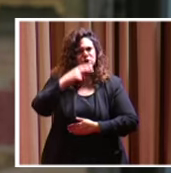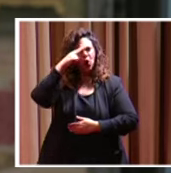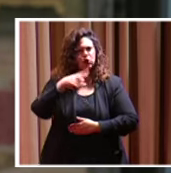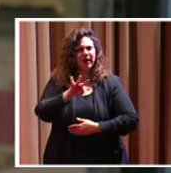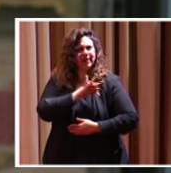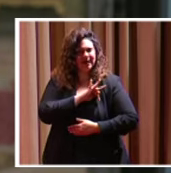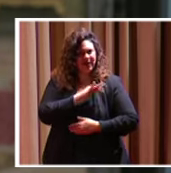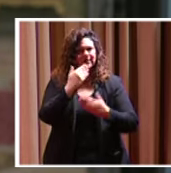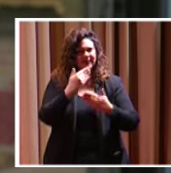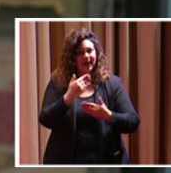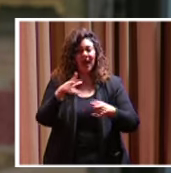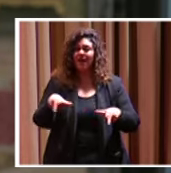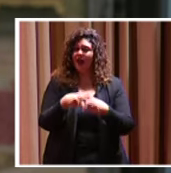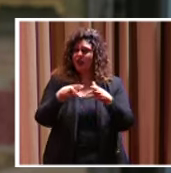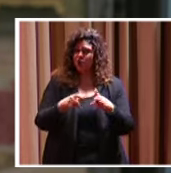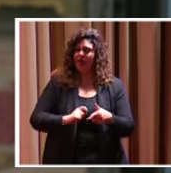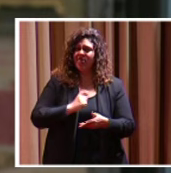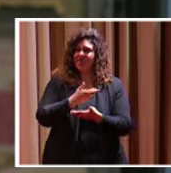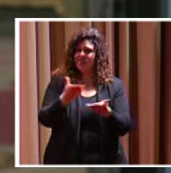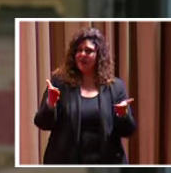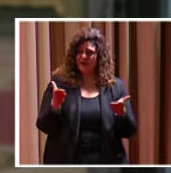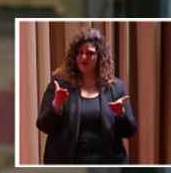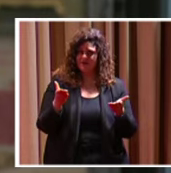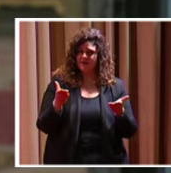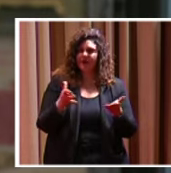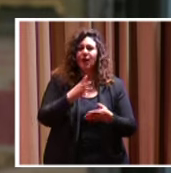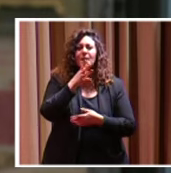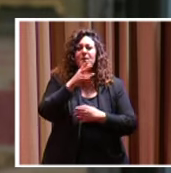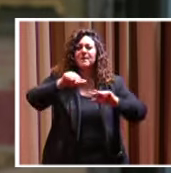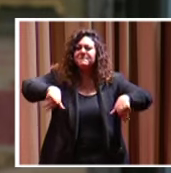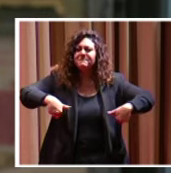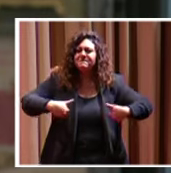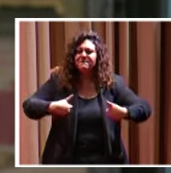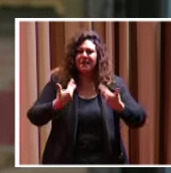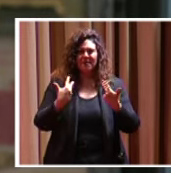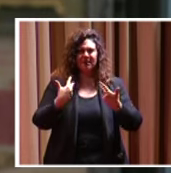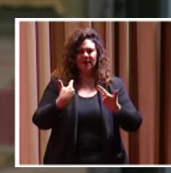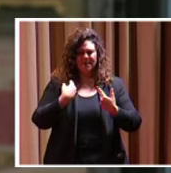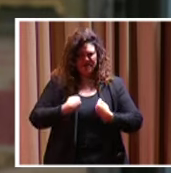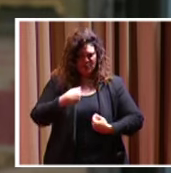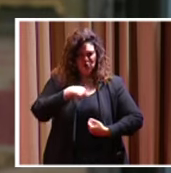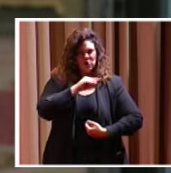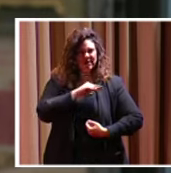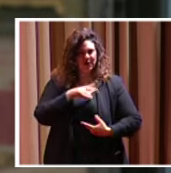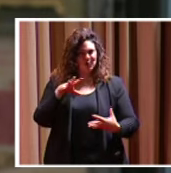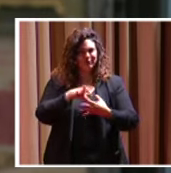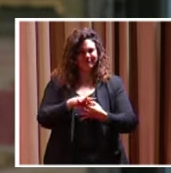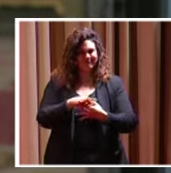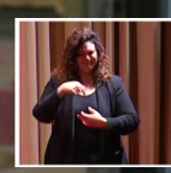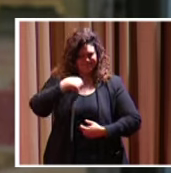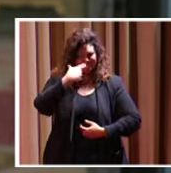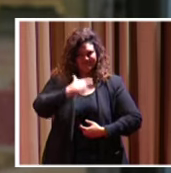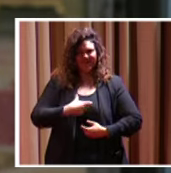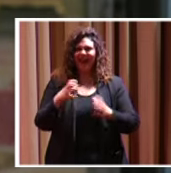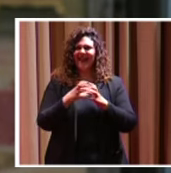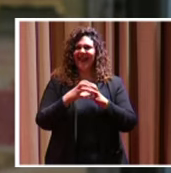Honores y Distinciones y a la sociedad civil por haberme permitido ser lo que siento, ser